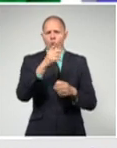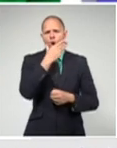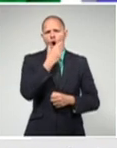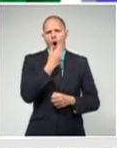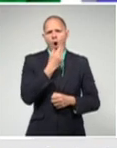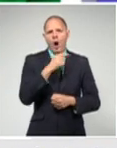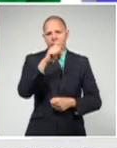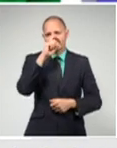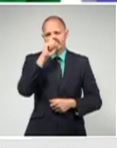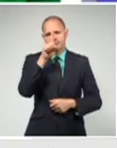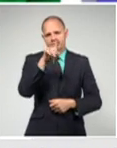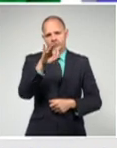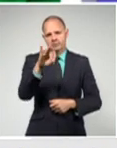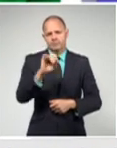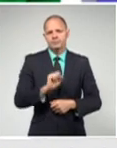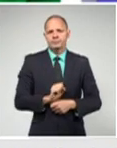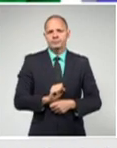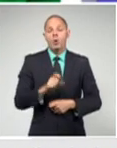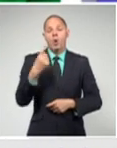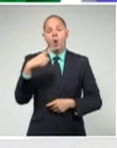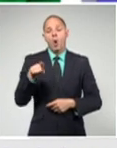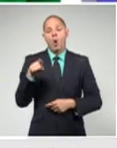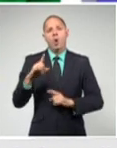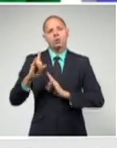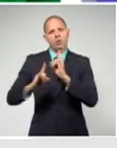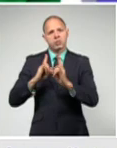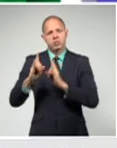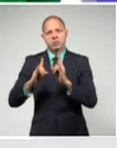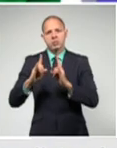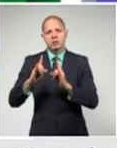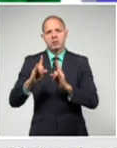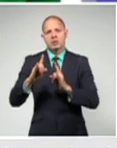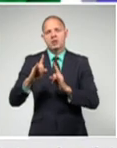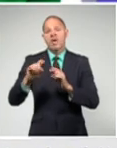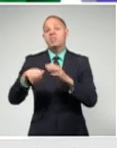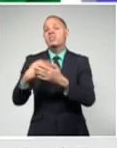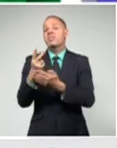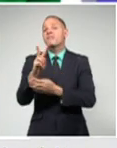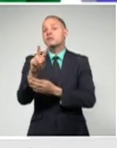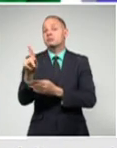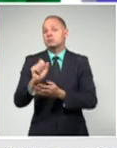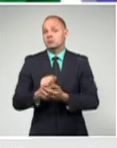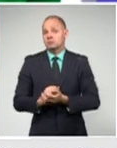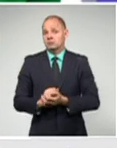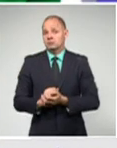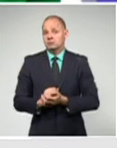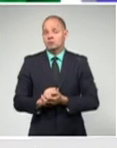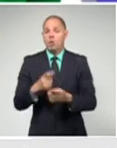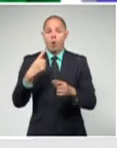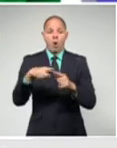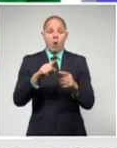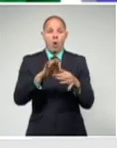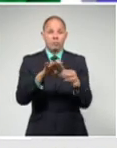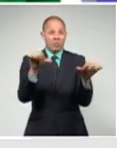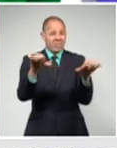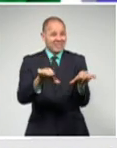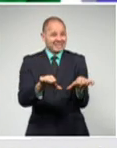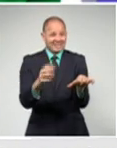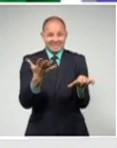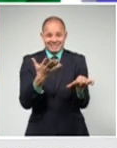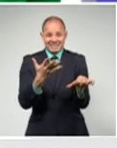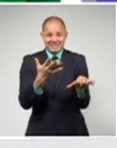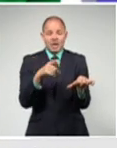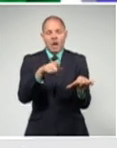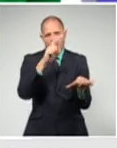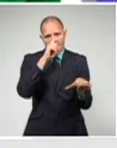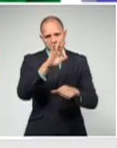17 años, un recién nacido de 21 días y un paciente crítico de 8 años